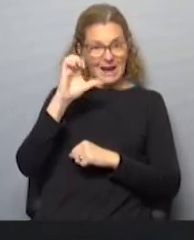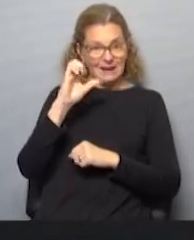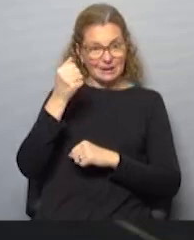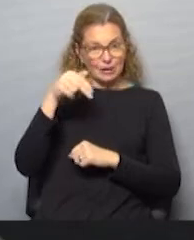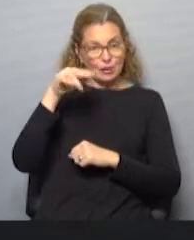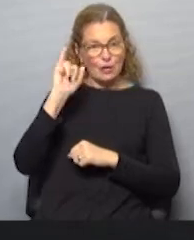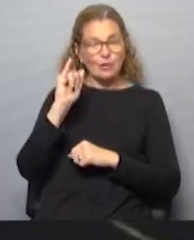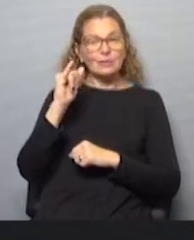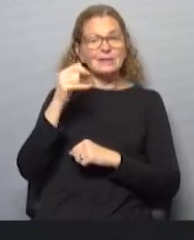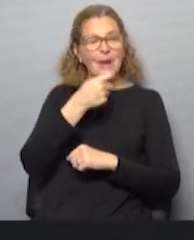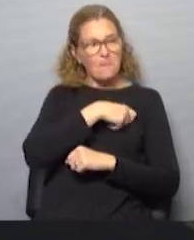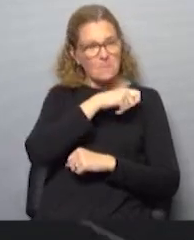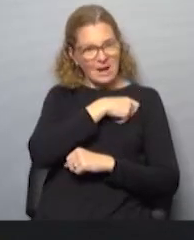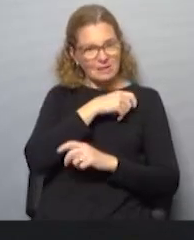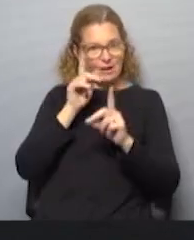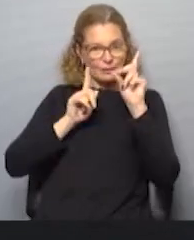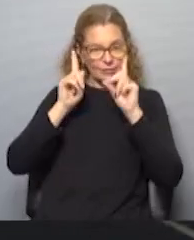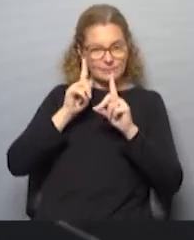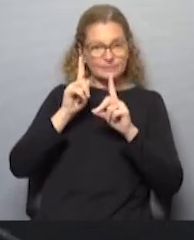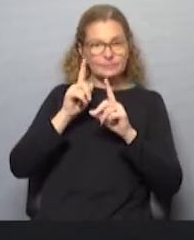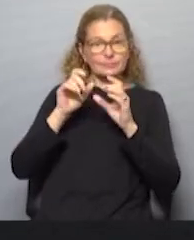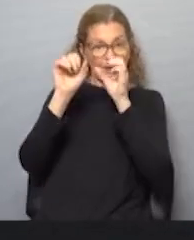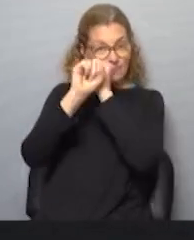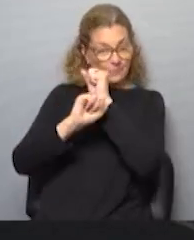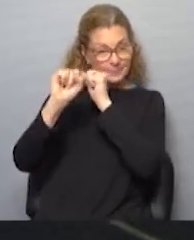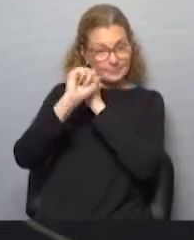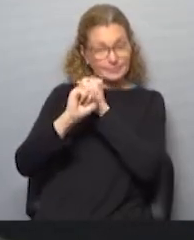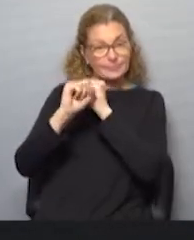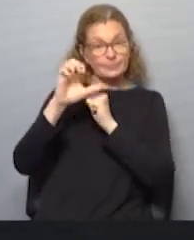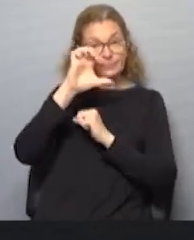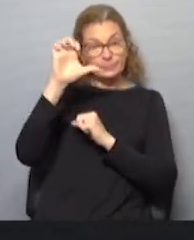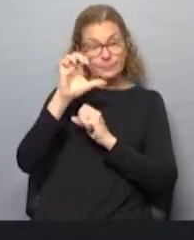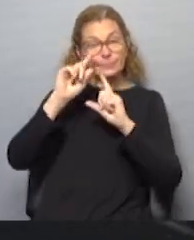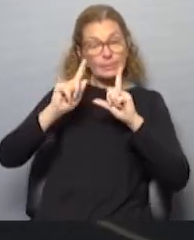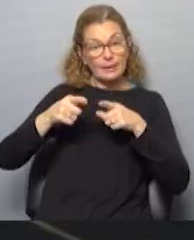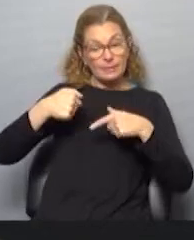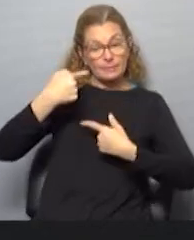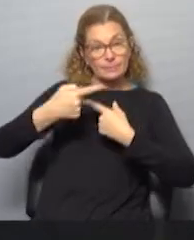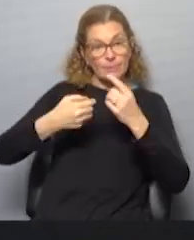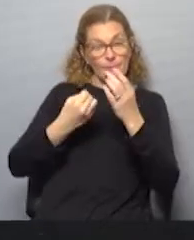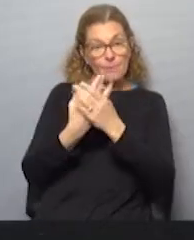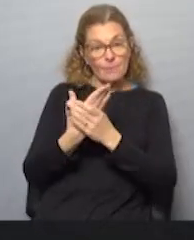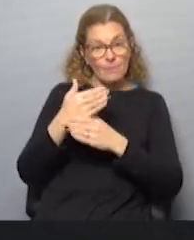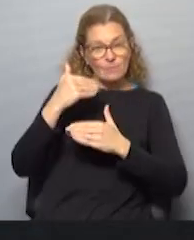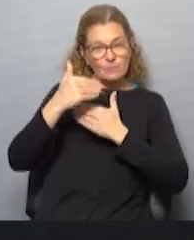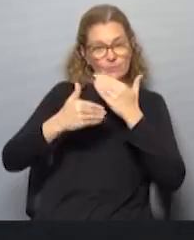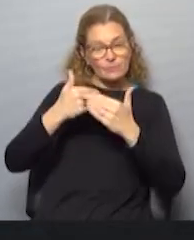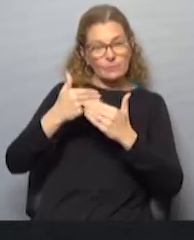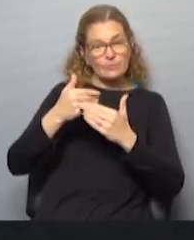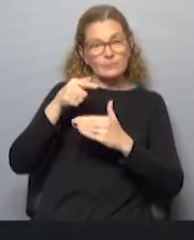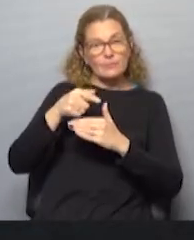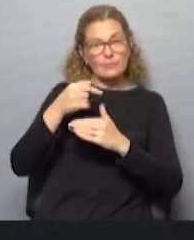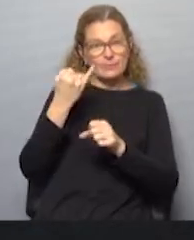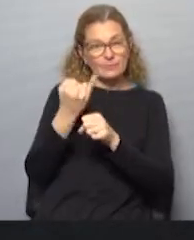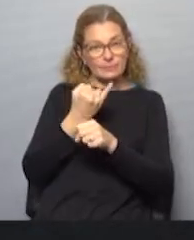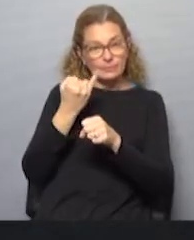cofundador y director técnico de viento sur ingeniería empresa dedicada al desarrollo de nuevos materiales procesos y aplicaciones para